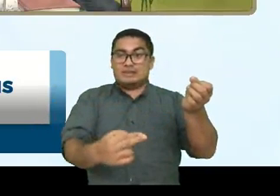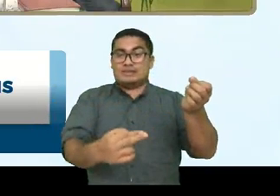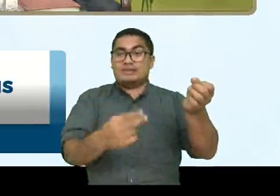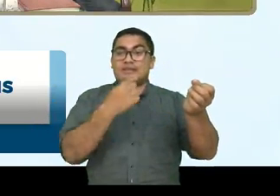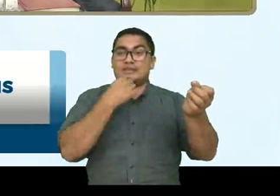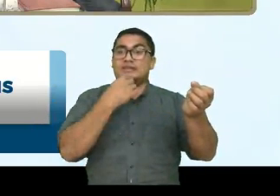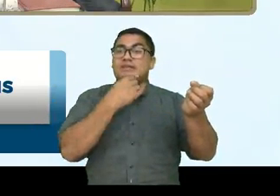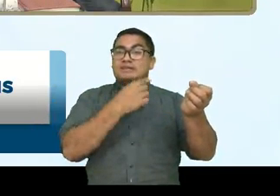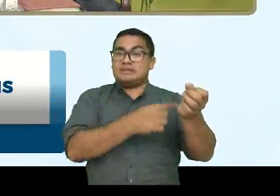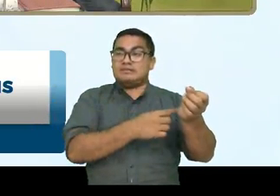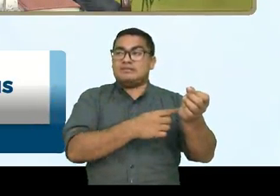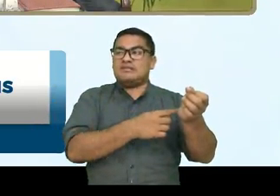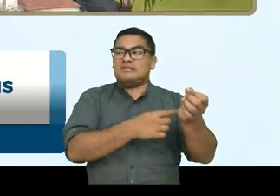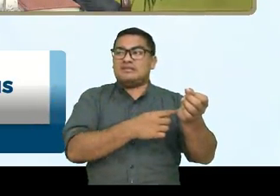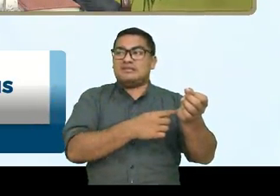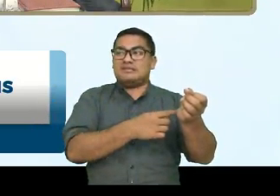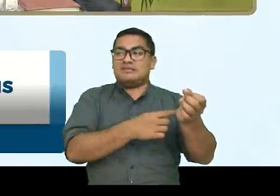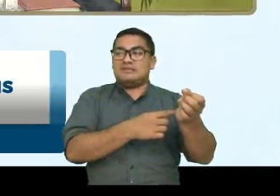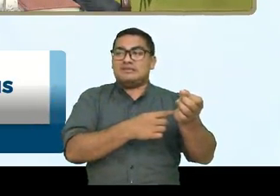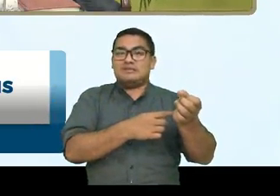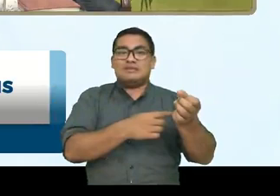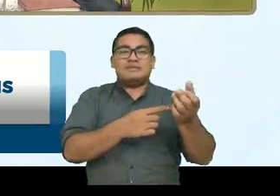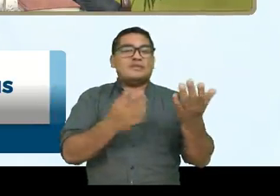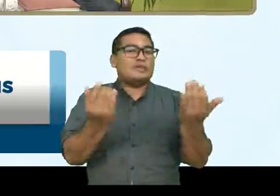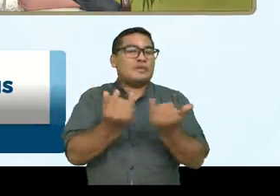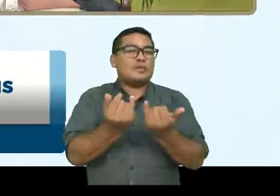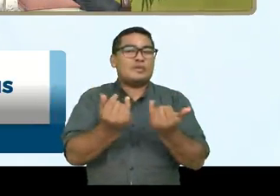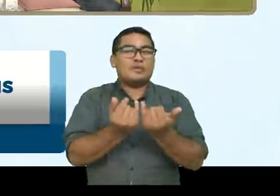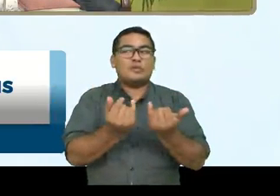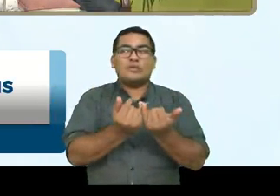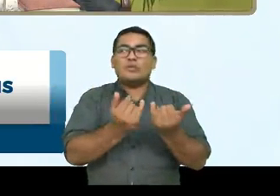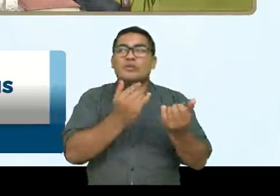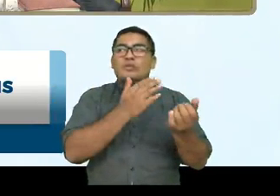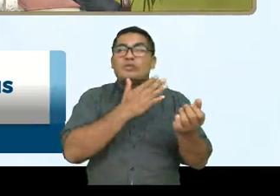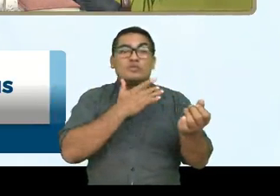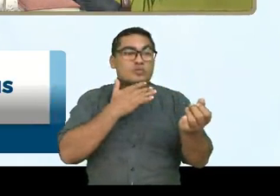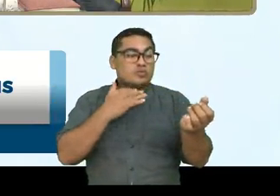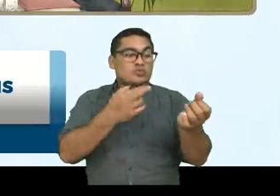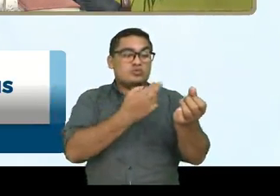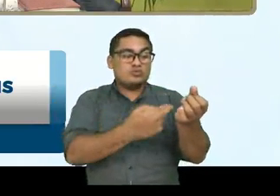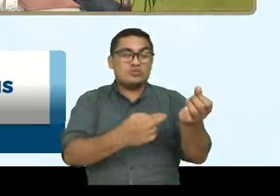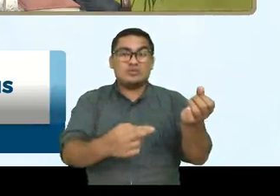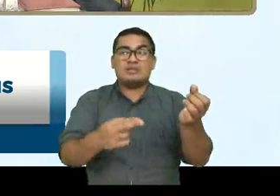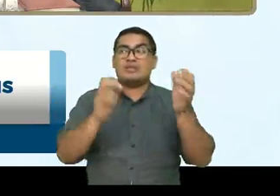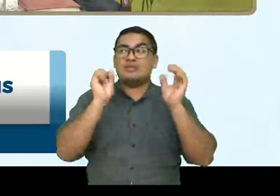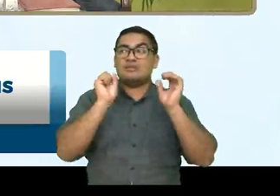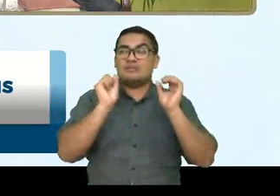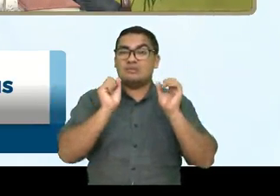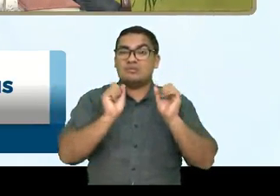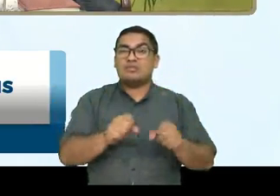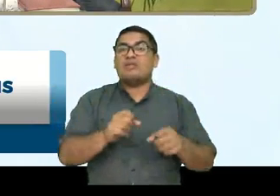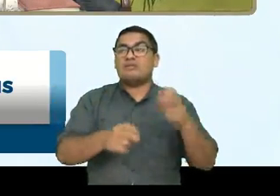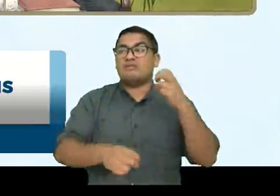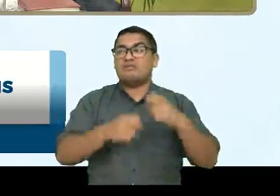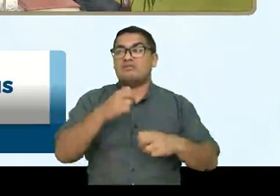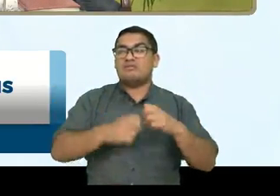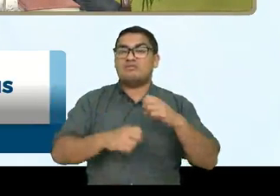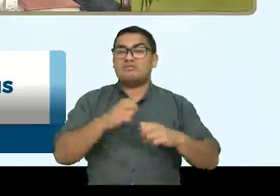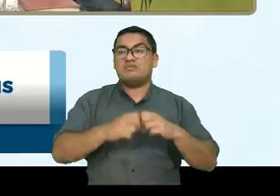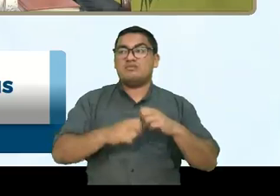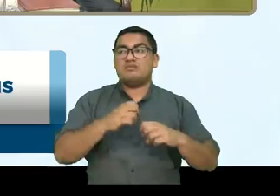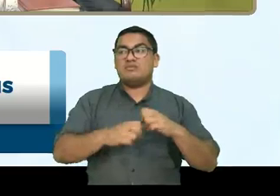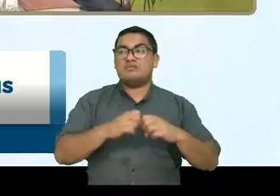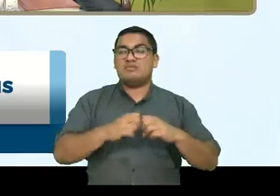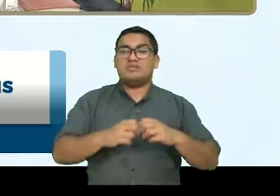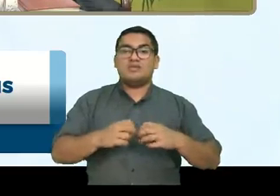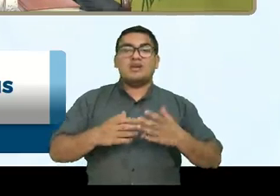y origina una infección sistémica, o sea, generalizada. Puede llegar a diferentes órganos. Uno de los órganos más afectados a nivel